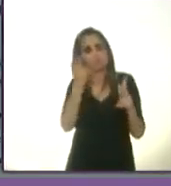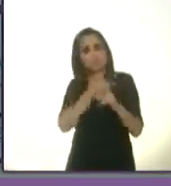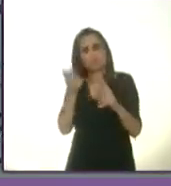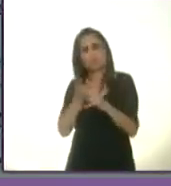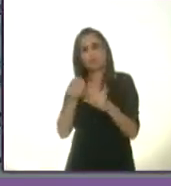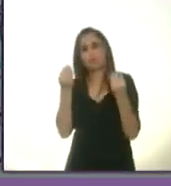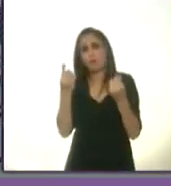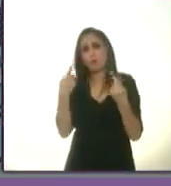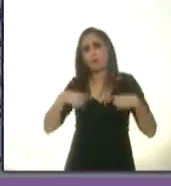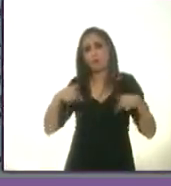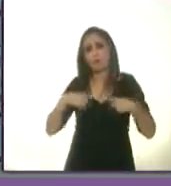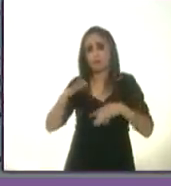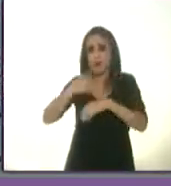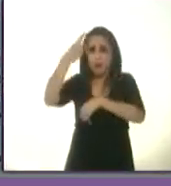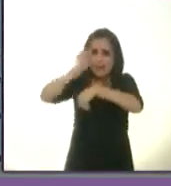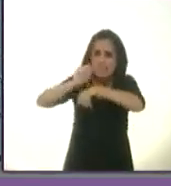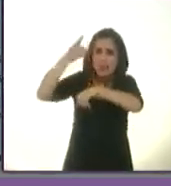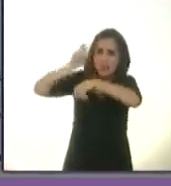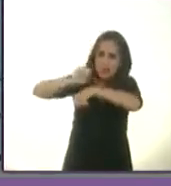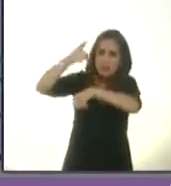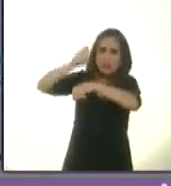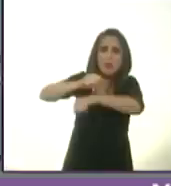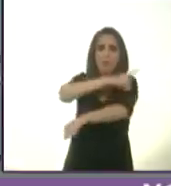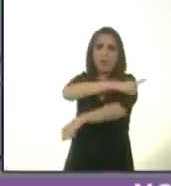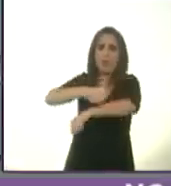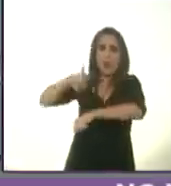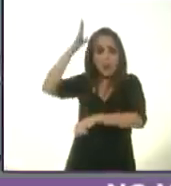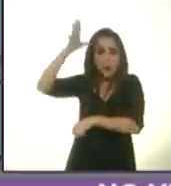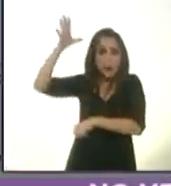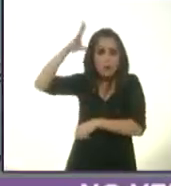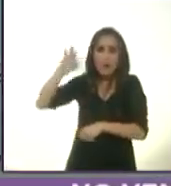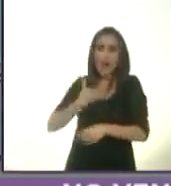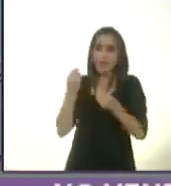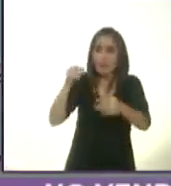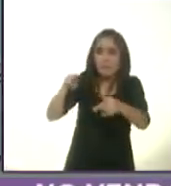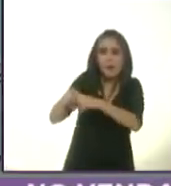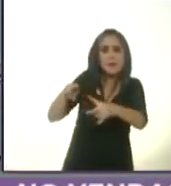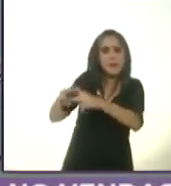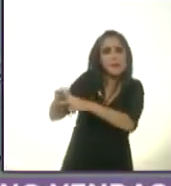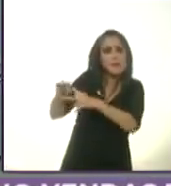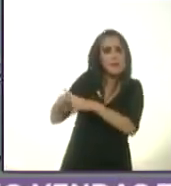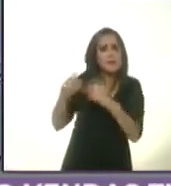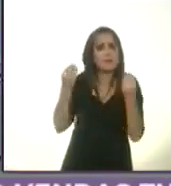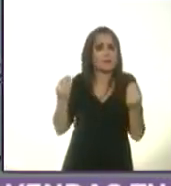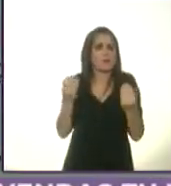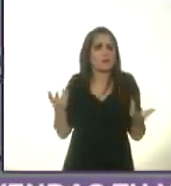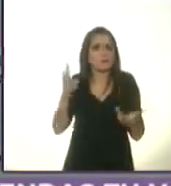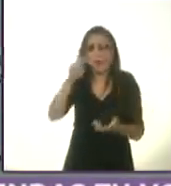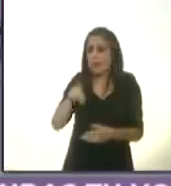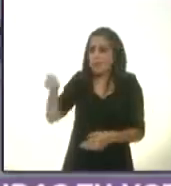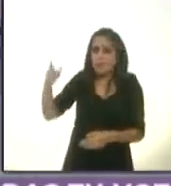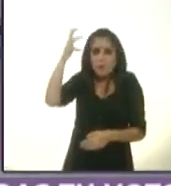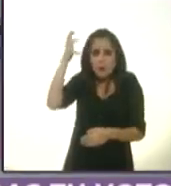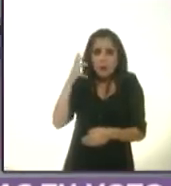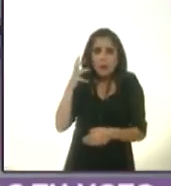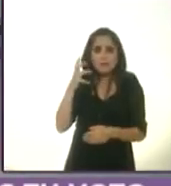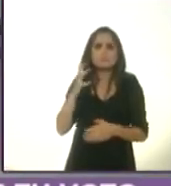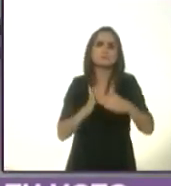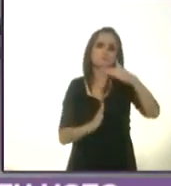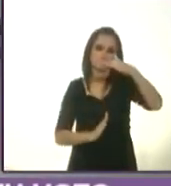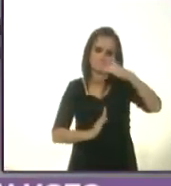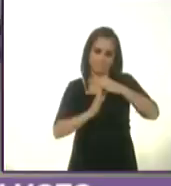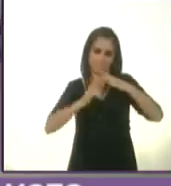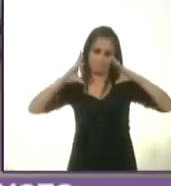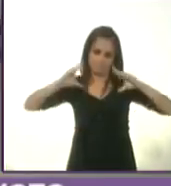semanalmente tenemos asesinatos en la delegación cuauhtémoc no hacen tenido la capacidad gracias